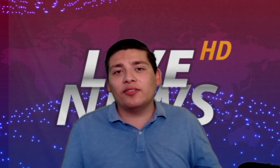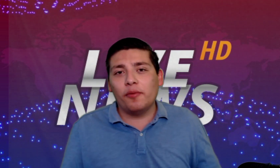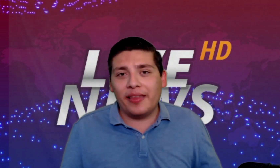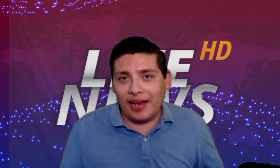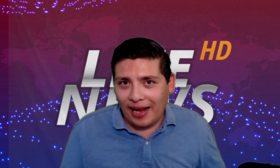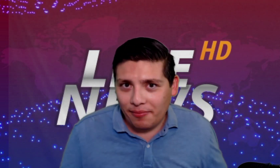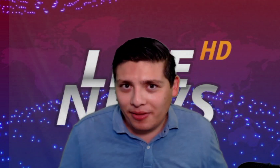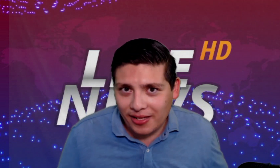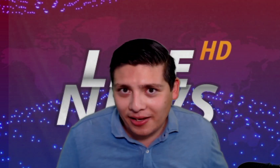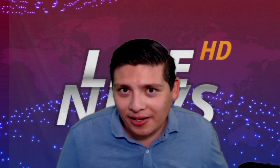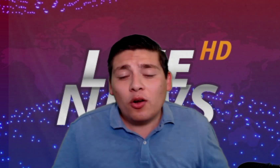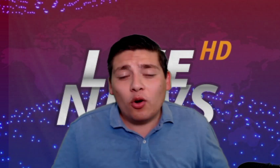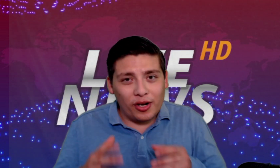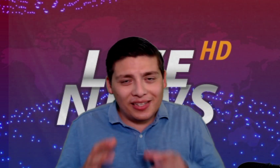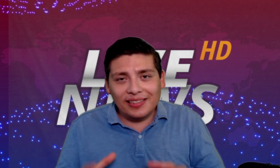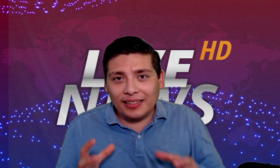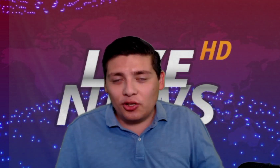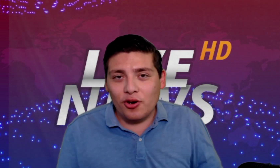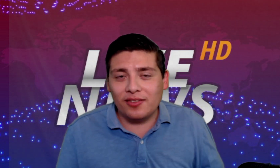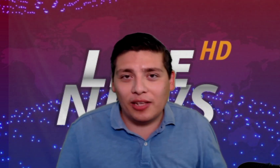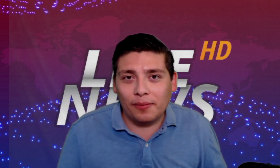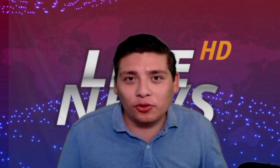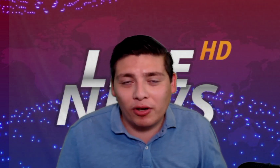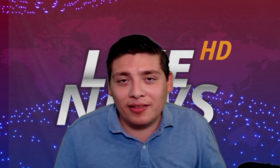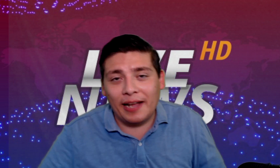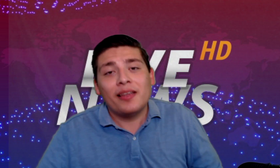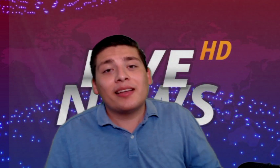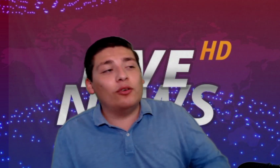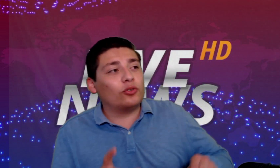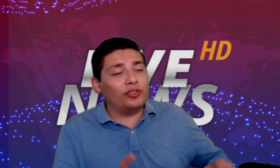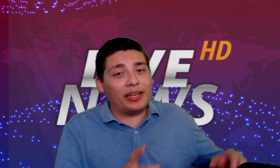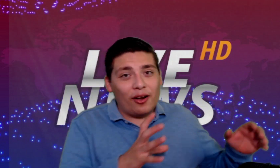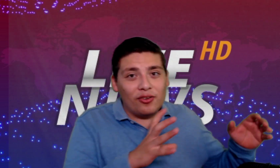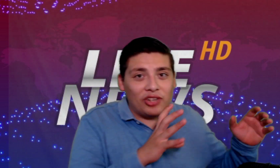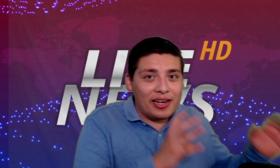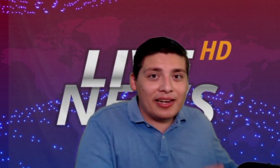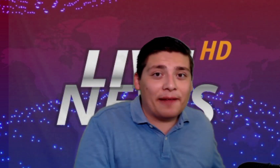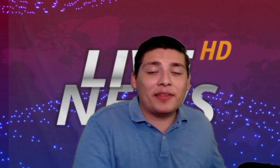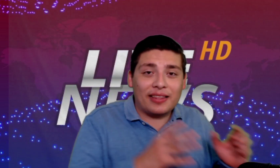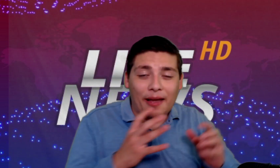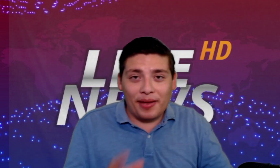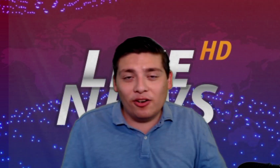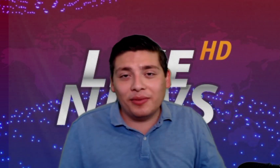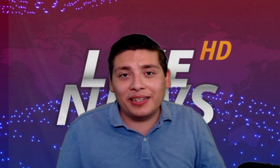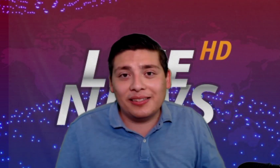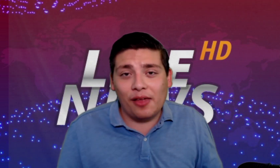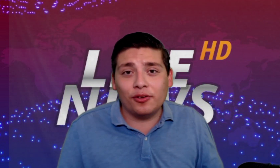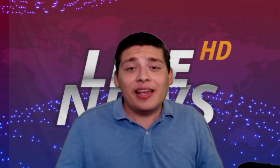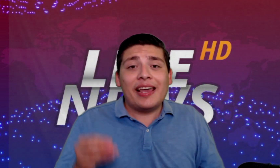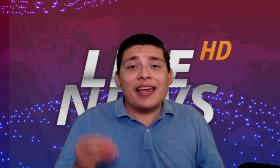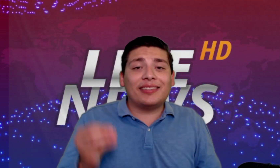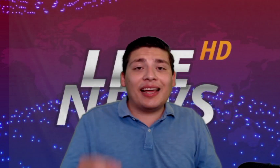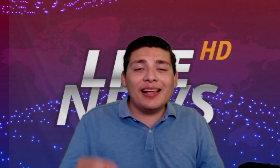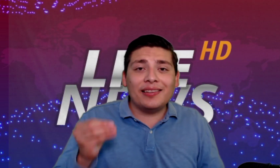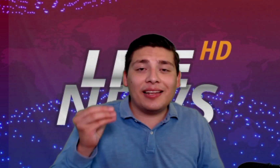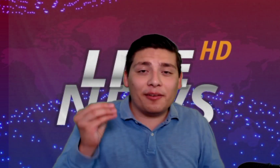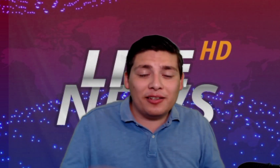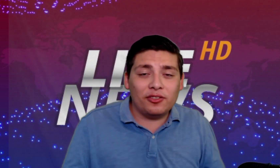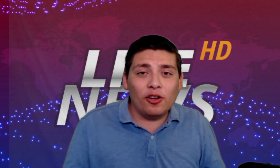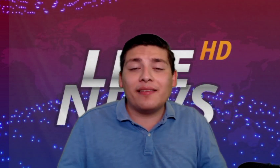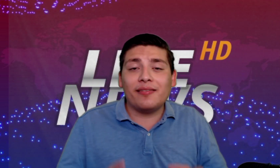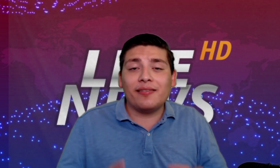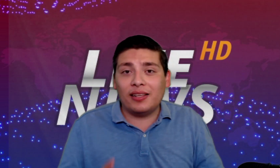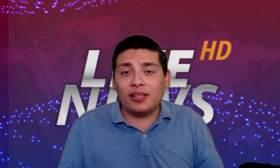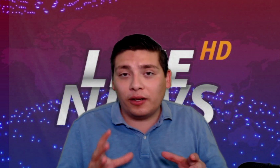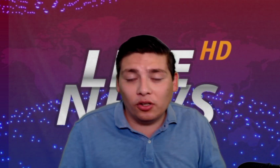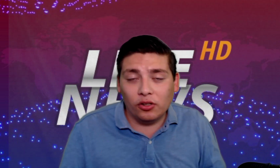que ustedes no me dejarán mentir, con estas acciones nos damos cuenta que los consejeros del INE y también los magistrados están al